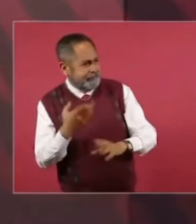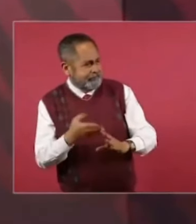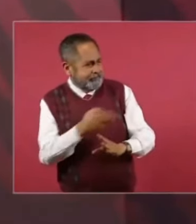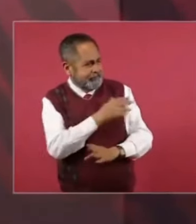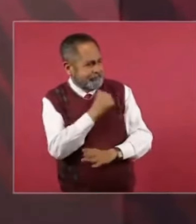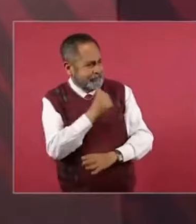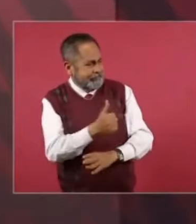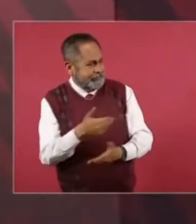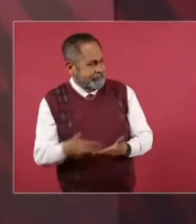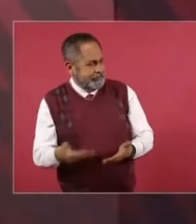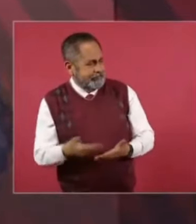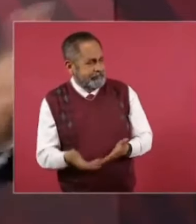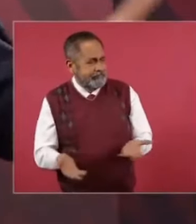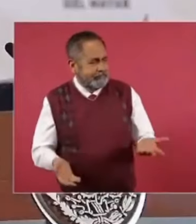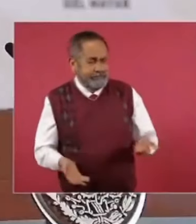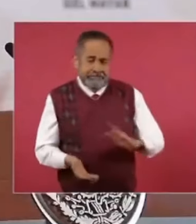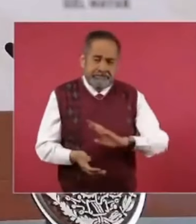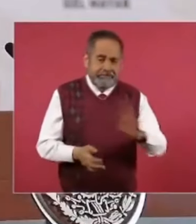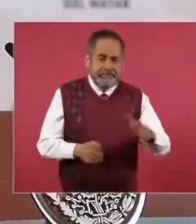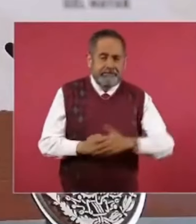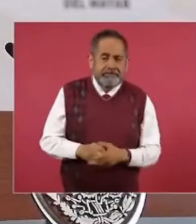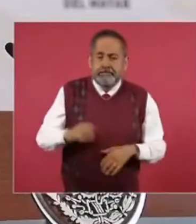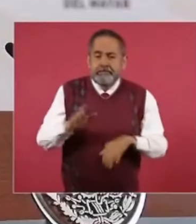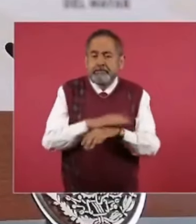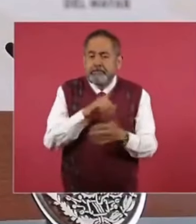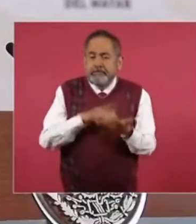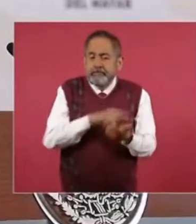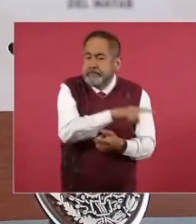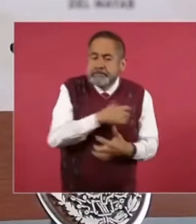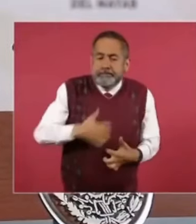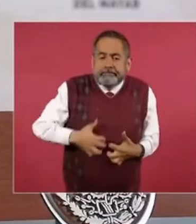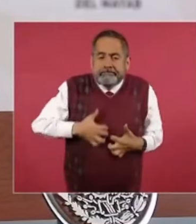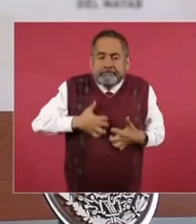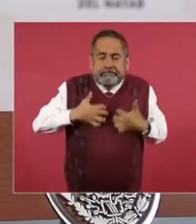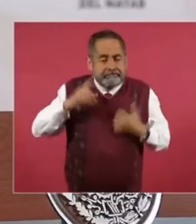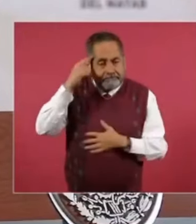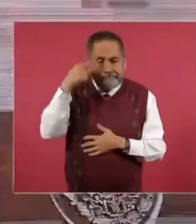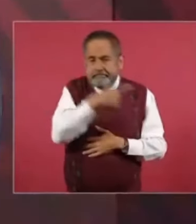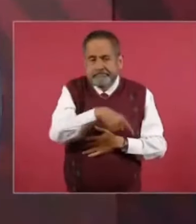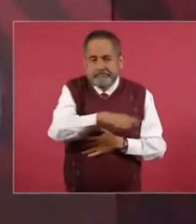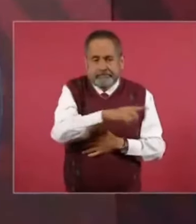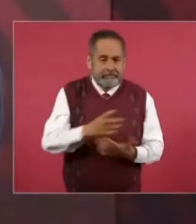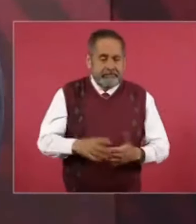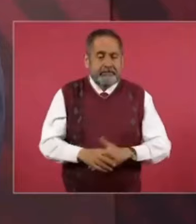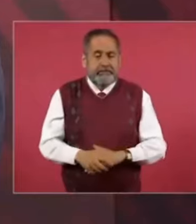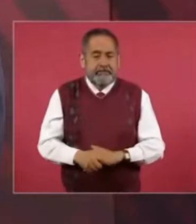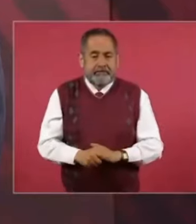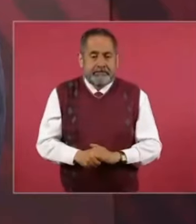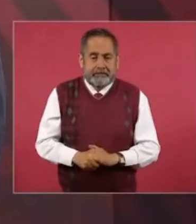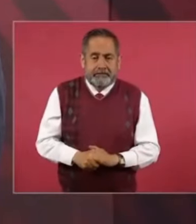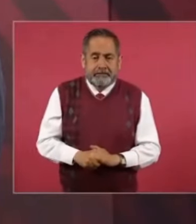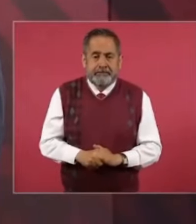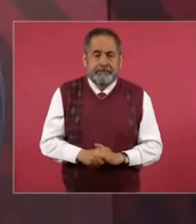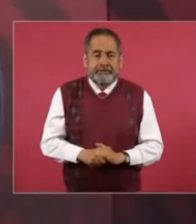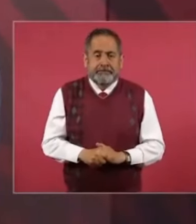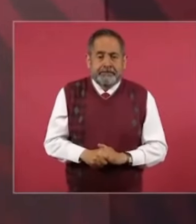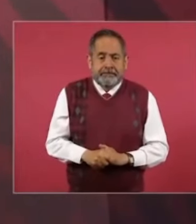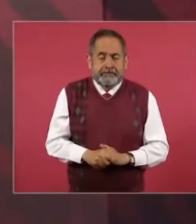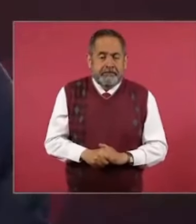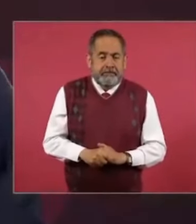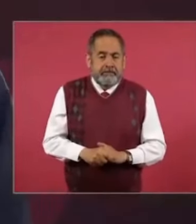Amigos y amigas, me da gusto estar nuevamente con ustedes. Vamos a ir a la información porque sigue la